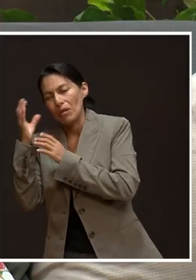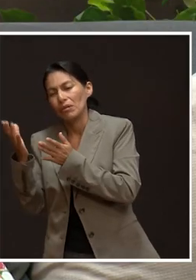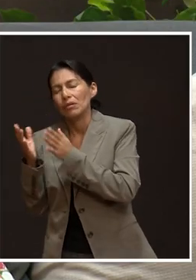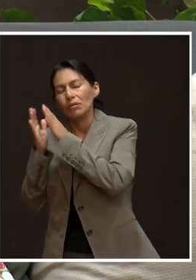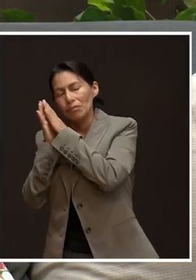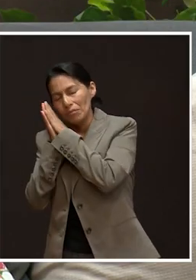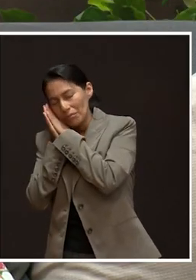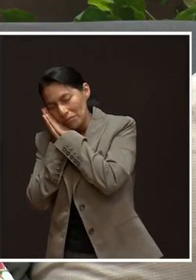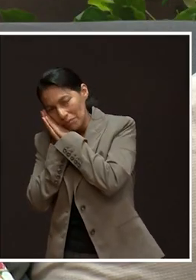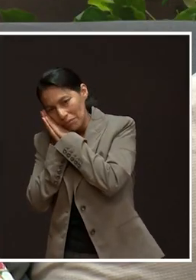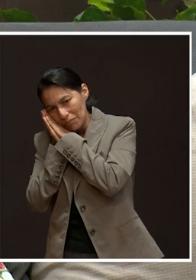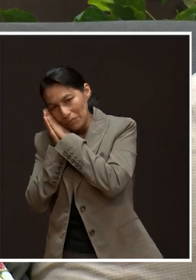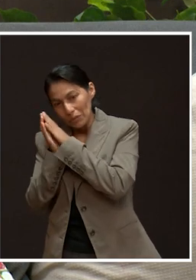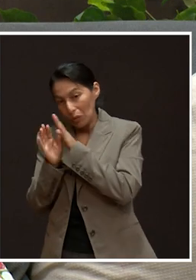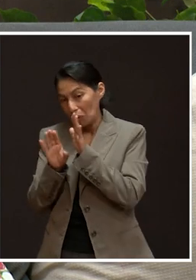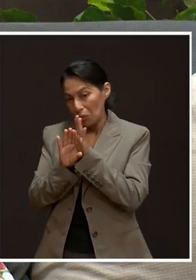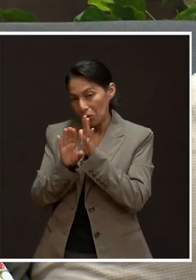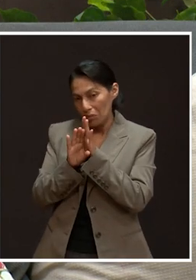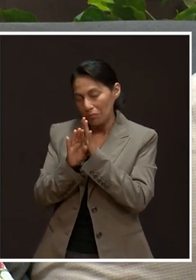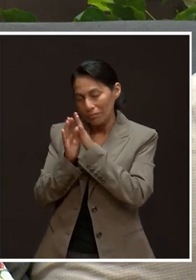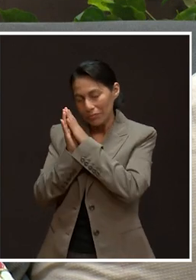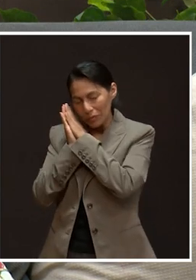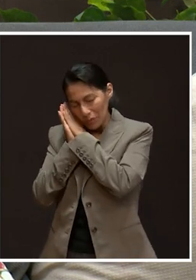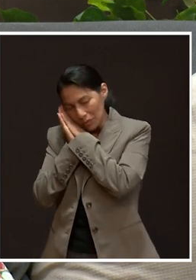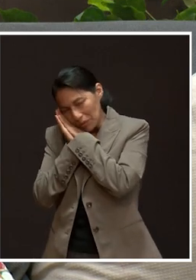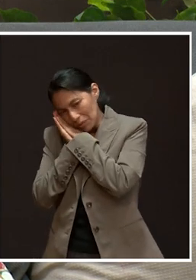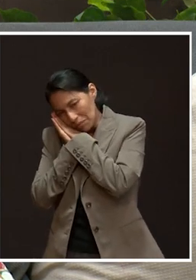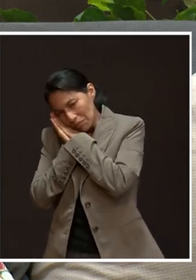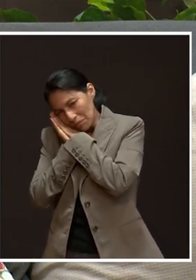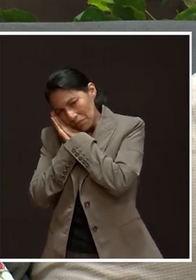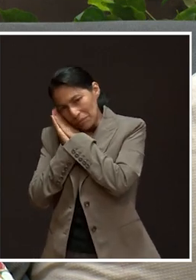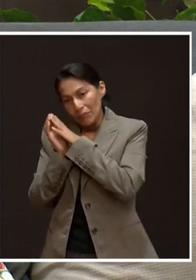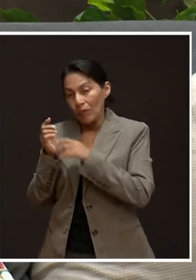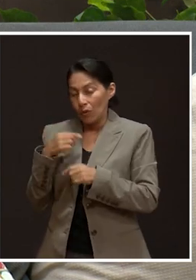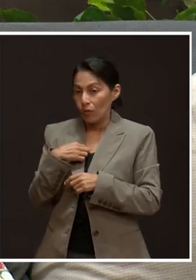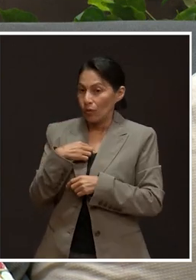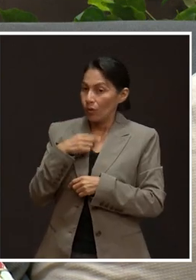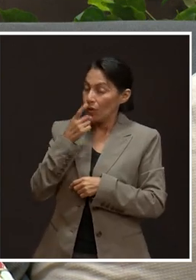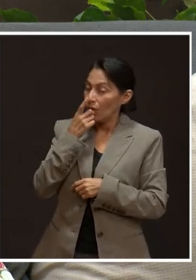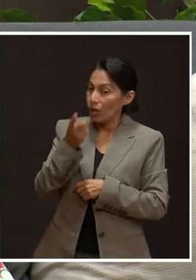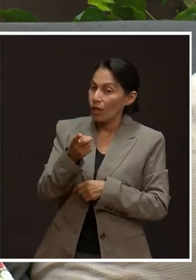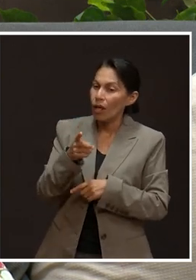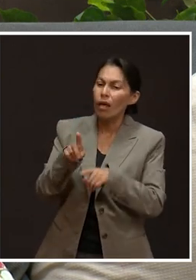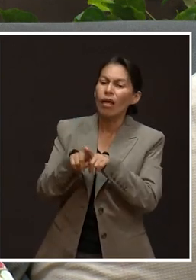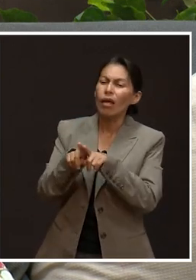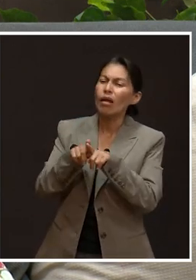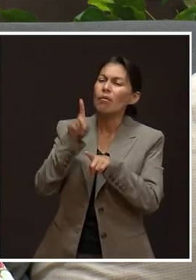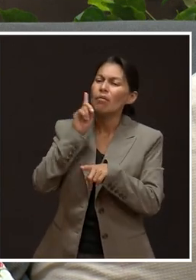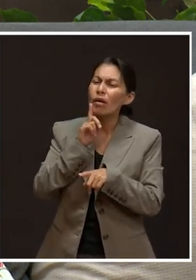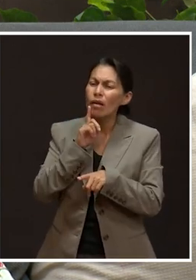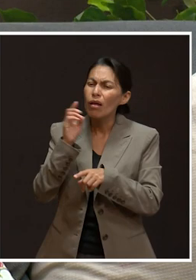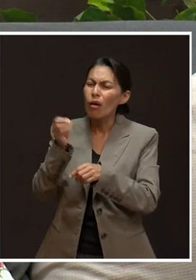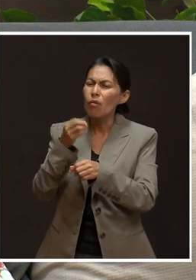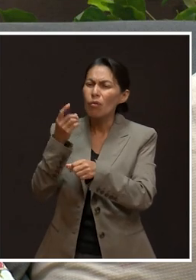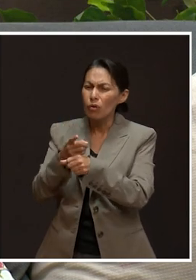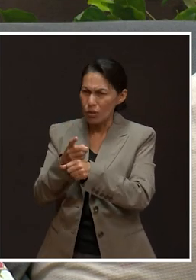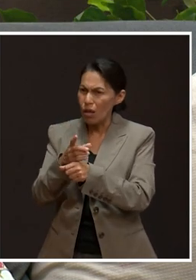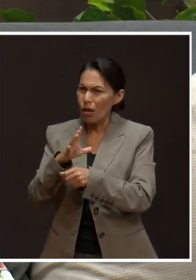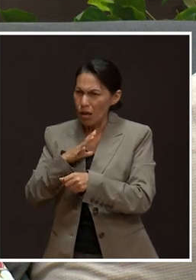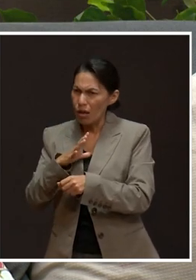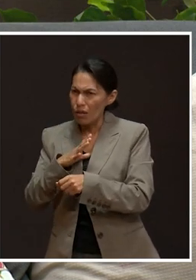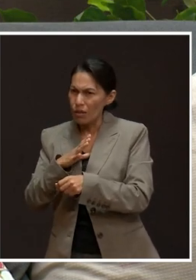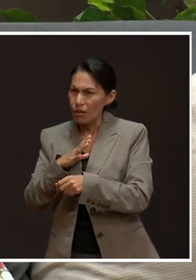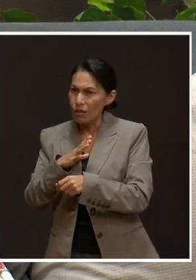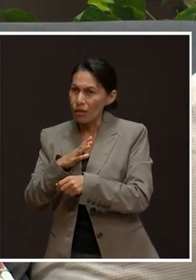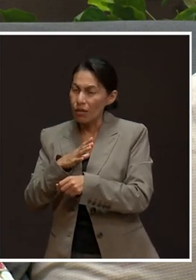pues, fui a mi cuarto, y yo le hablé a la persona y le dije, pues, hermana, aún sigue, este, la oportunidad